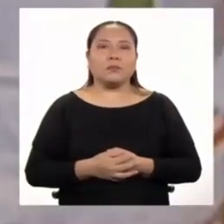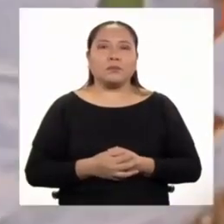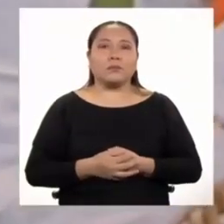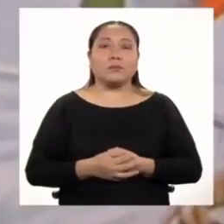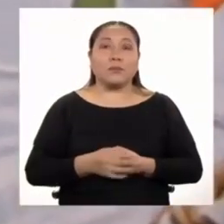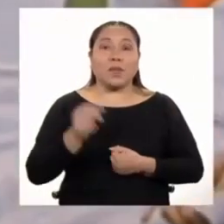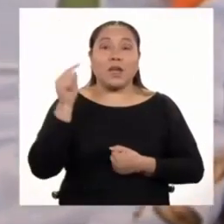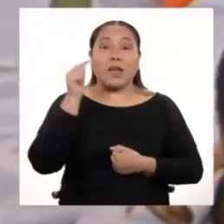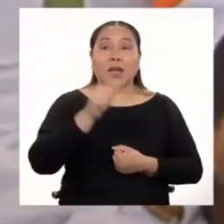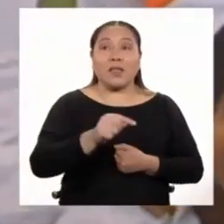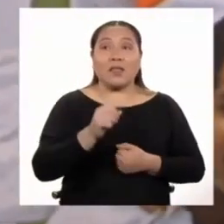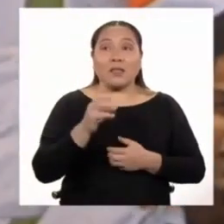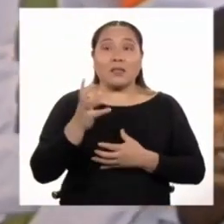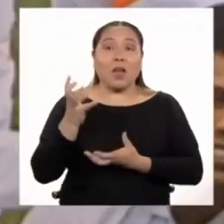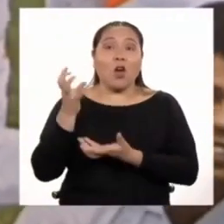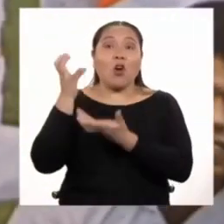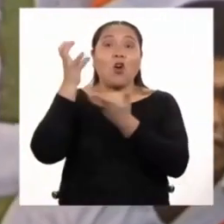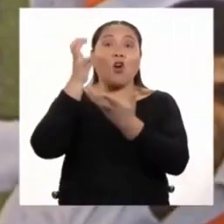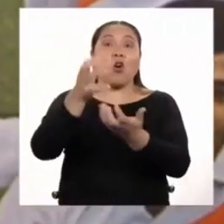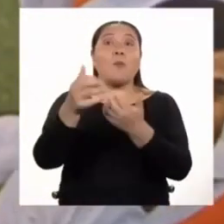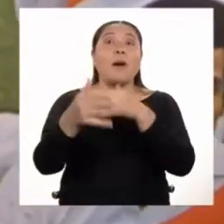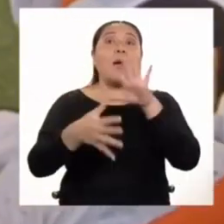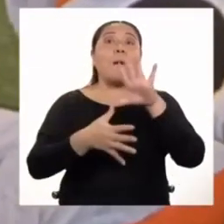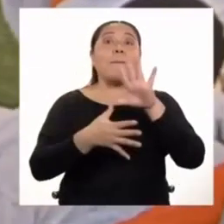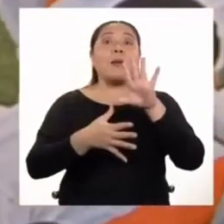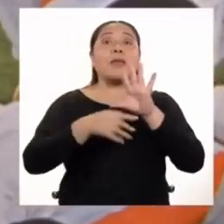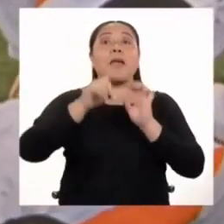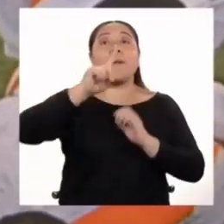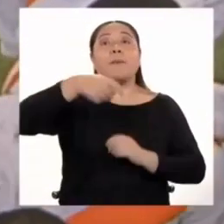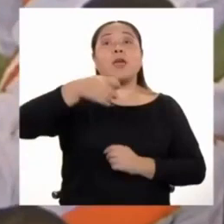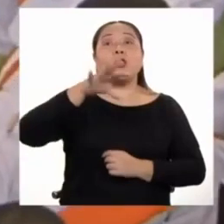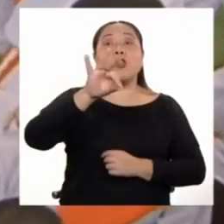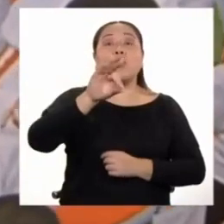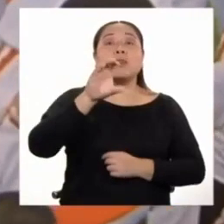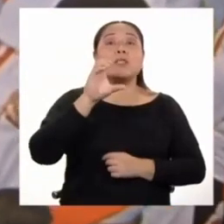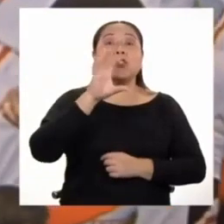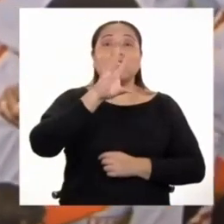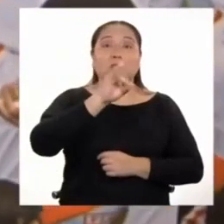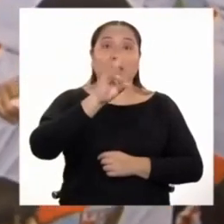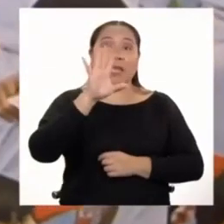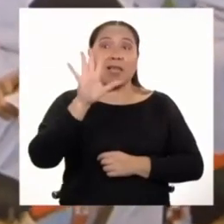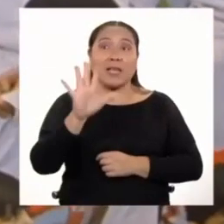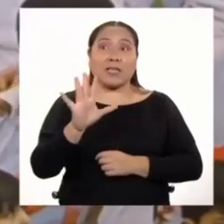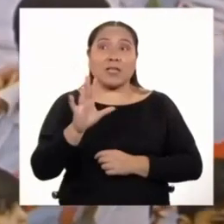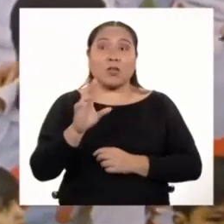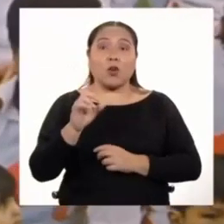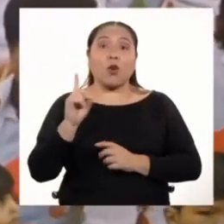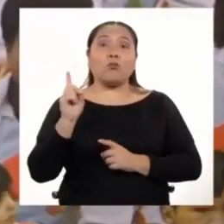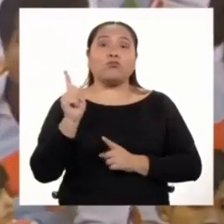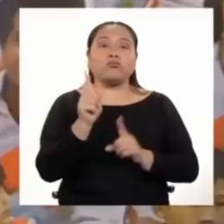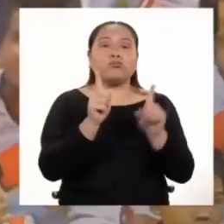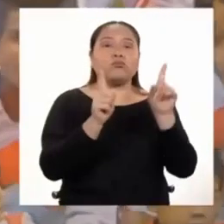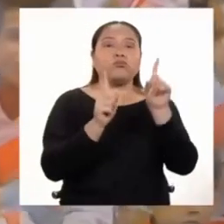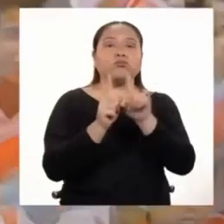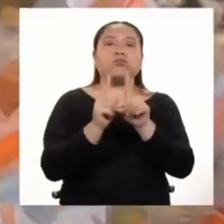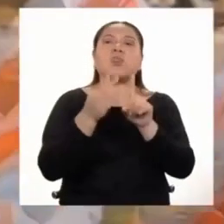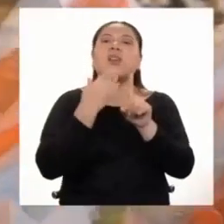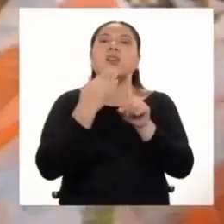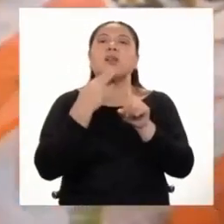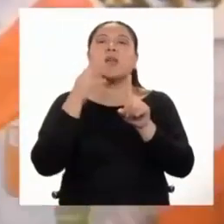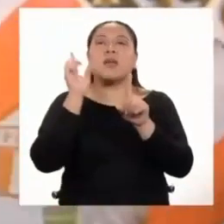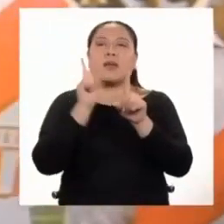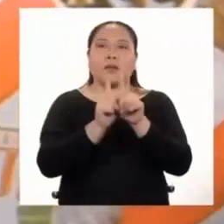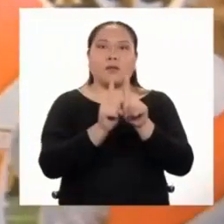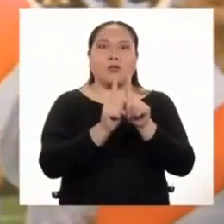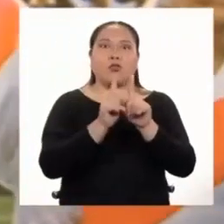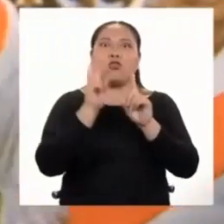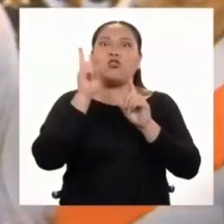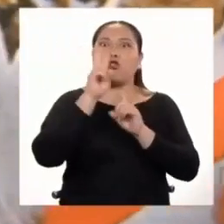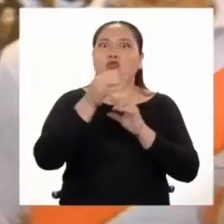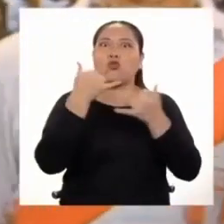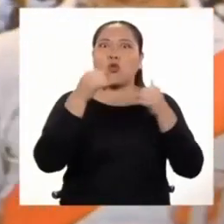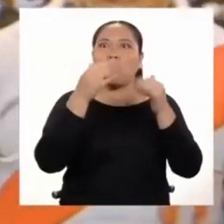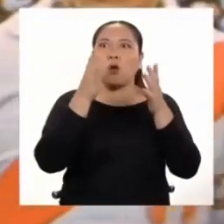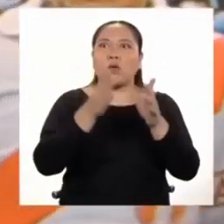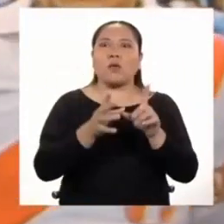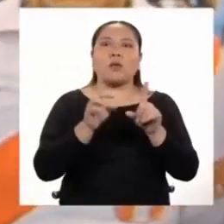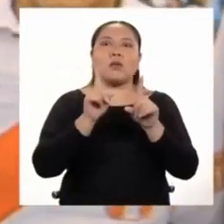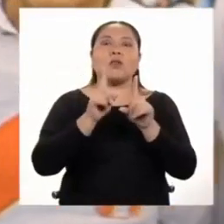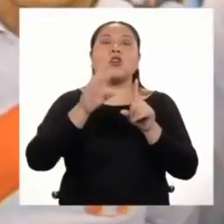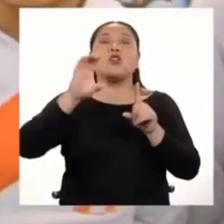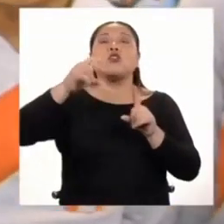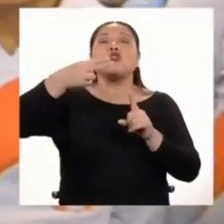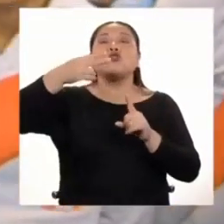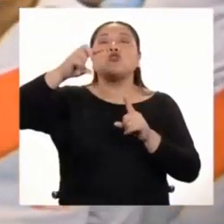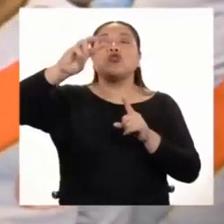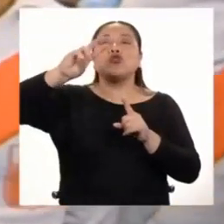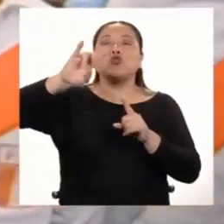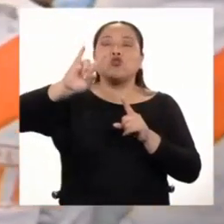En esa Copa América de 1975, la dupla defensiva la conformaron dos grandes, Héctor